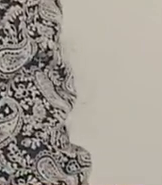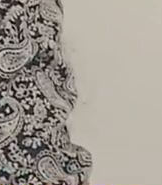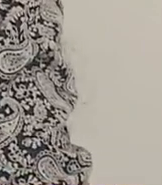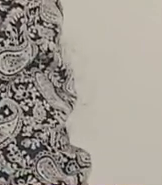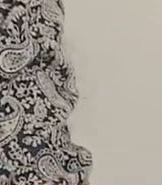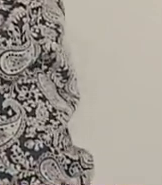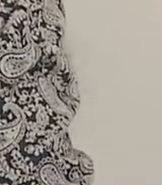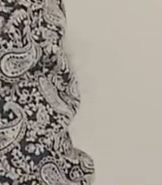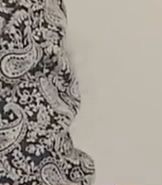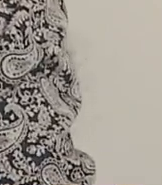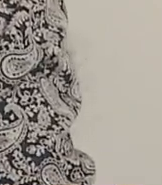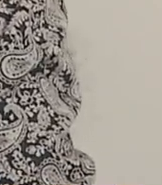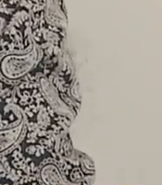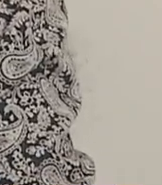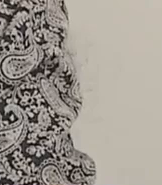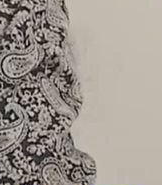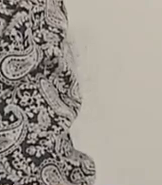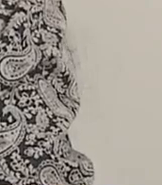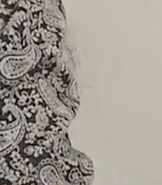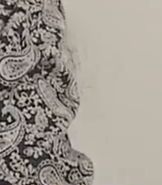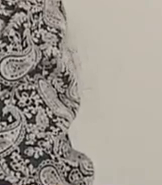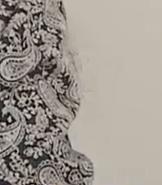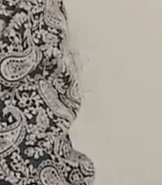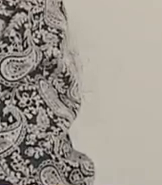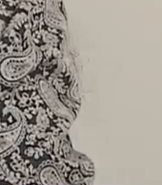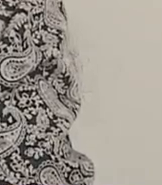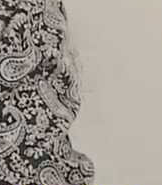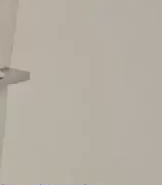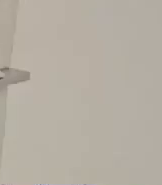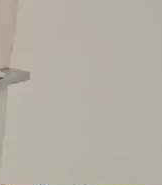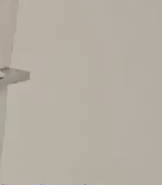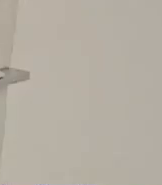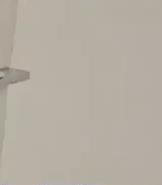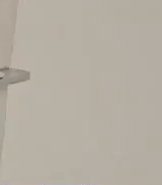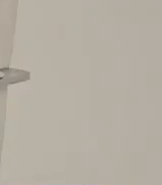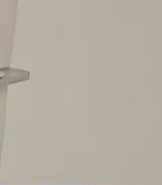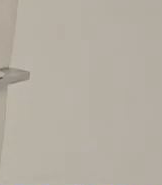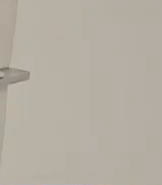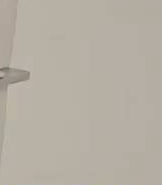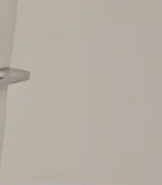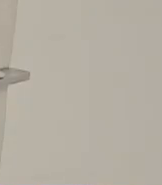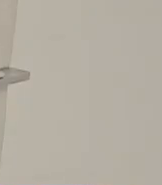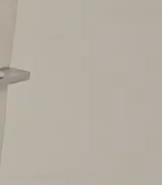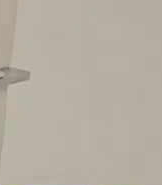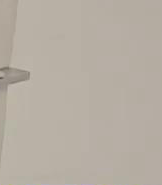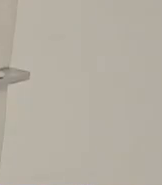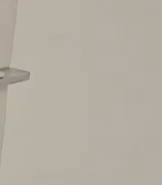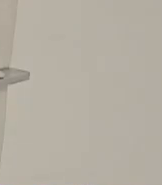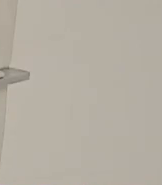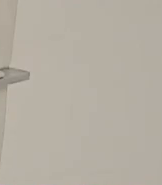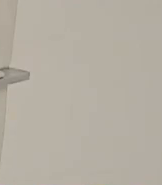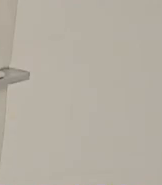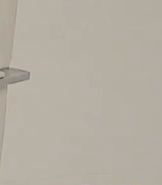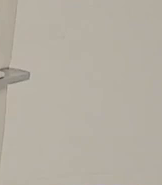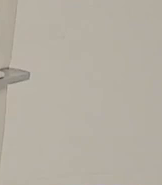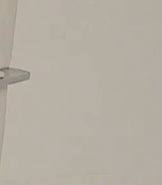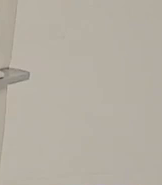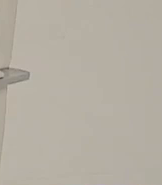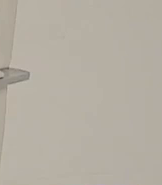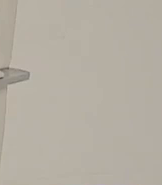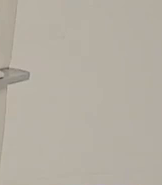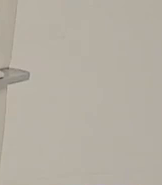Hay una marca de poder en el dinero que es una marca masculinizada. Además hay una asignación de roles